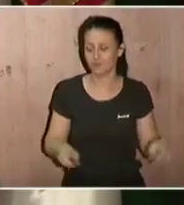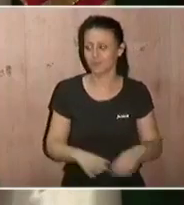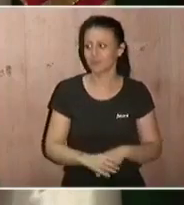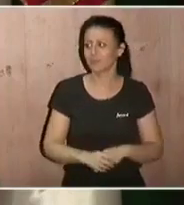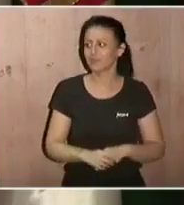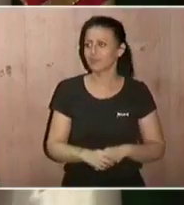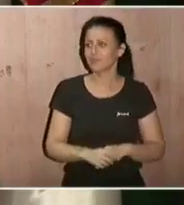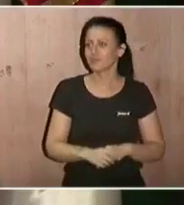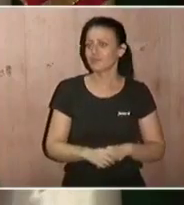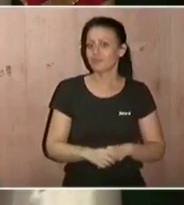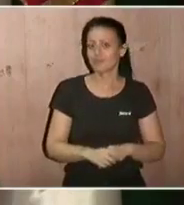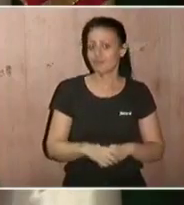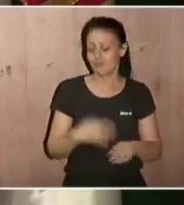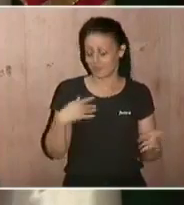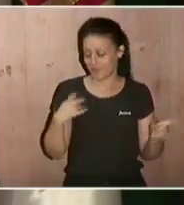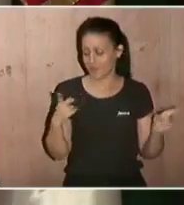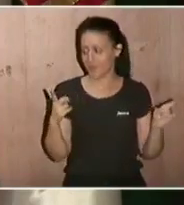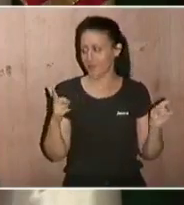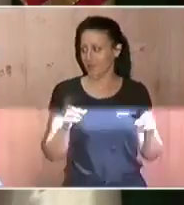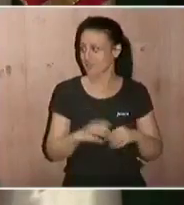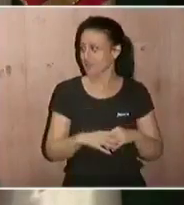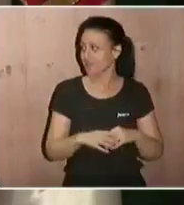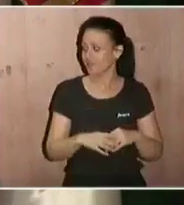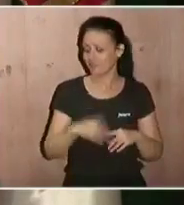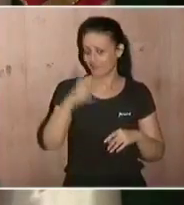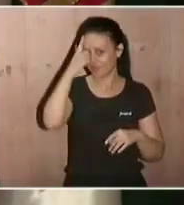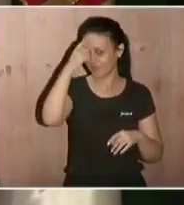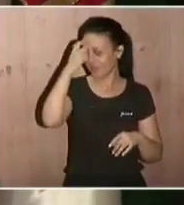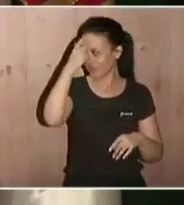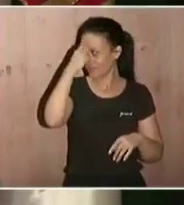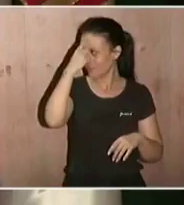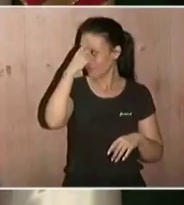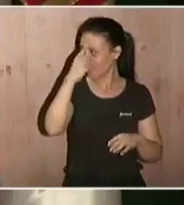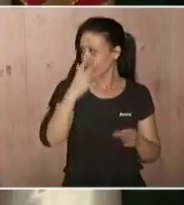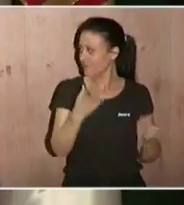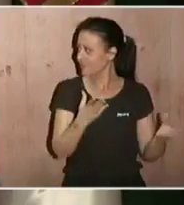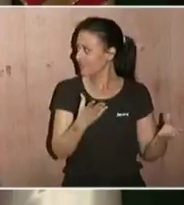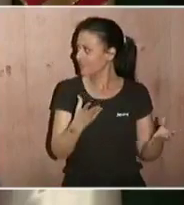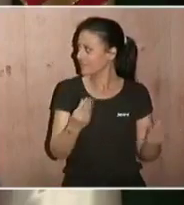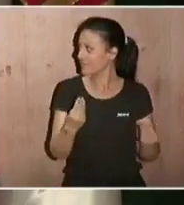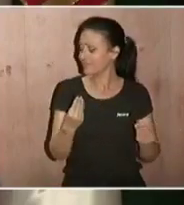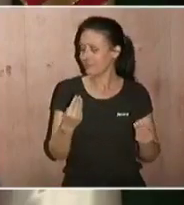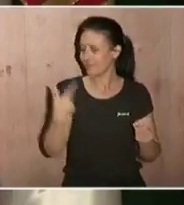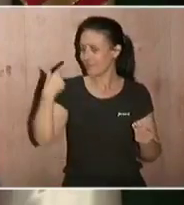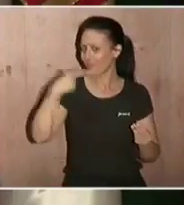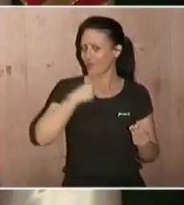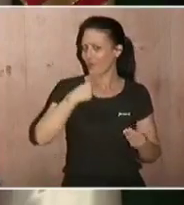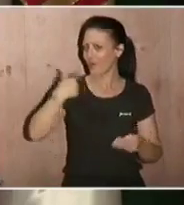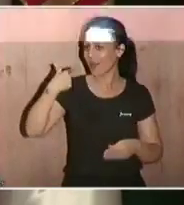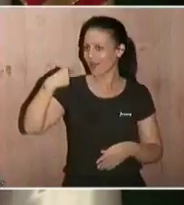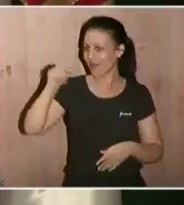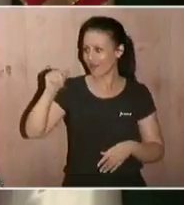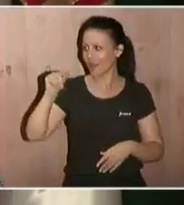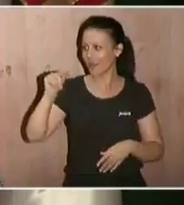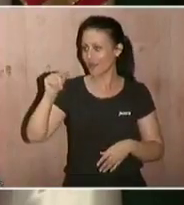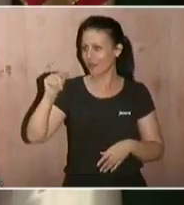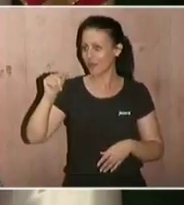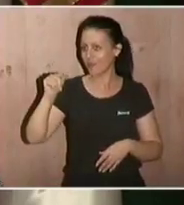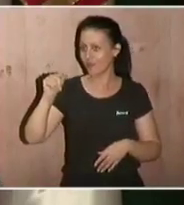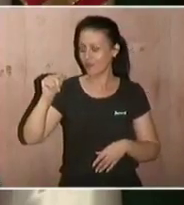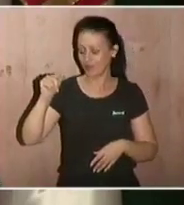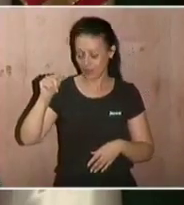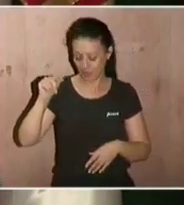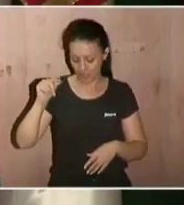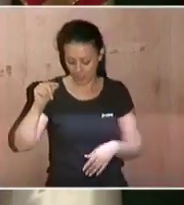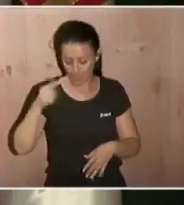Y poco le faltó. Recuerdo perfectamente una anécdota que he comentado con él. Entrena, que presidía, Rafael Entrena presidía